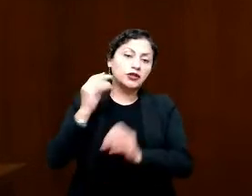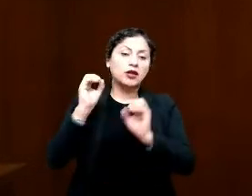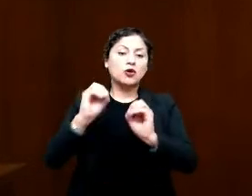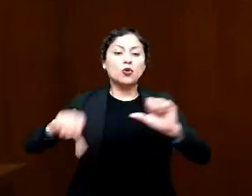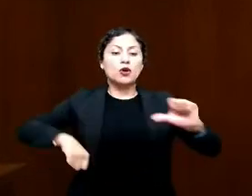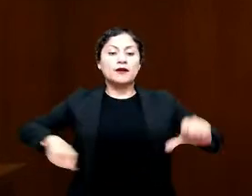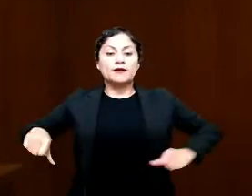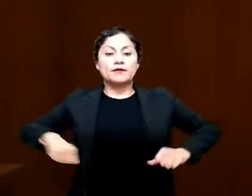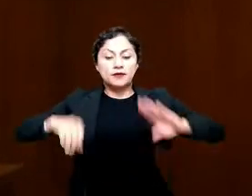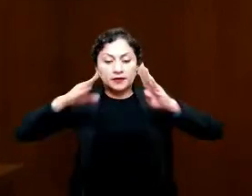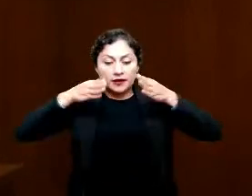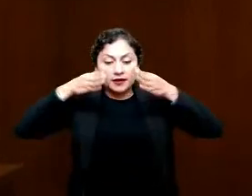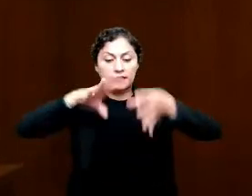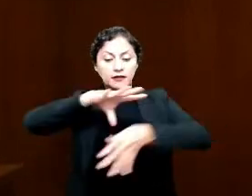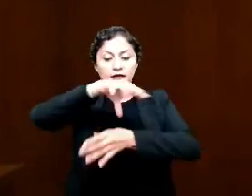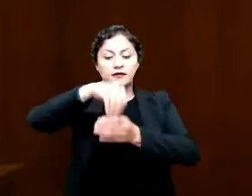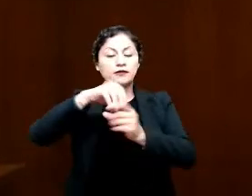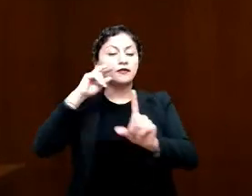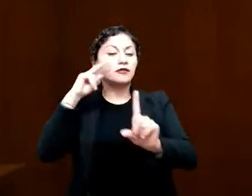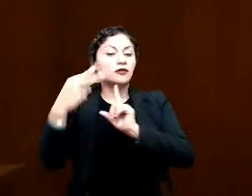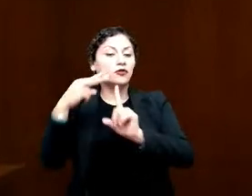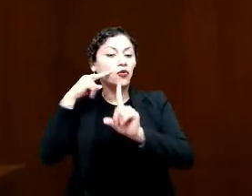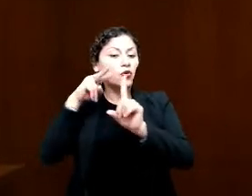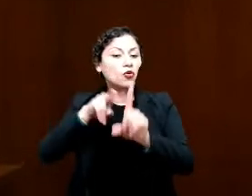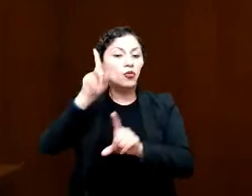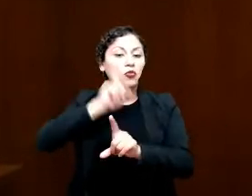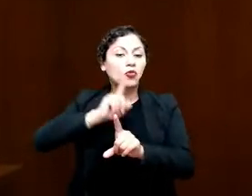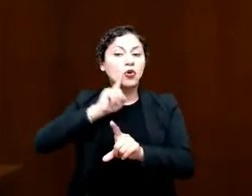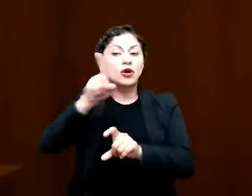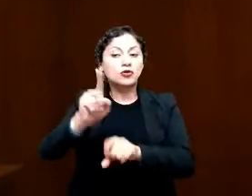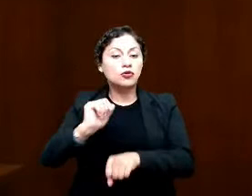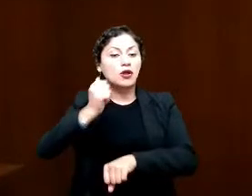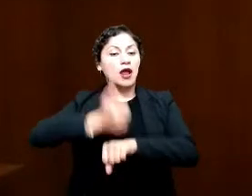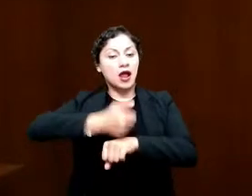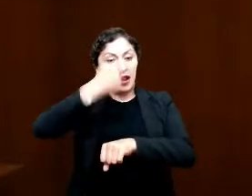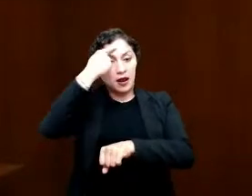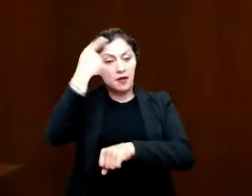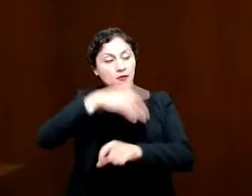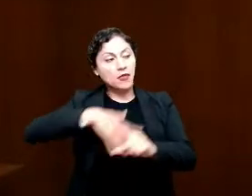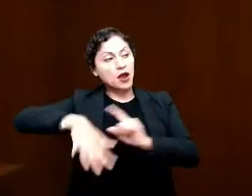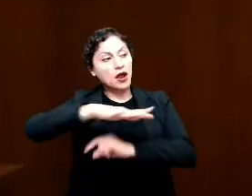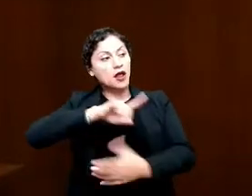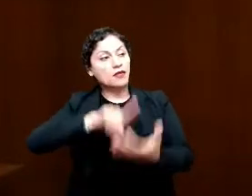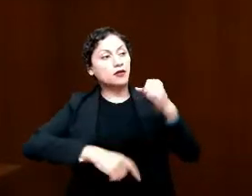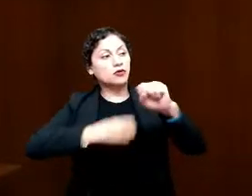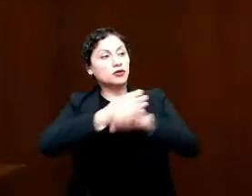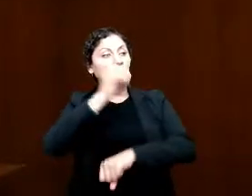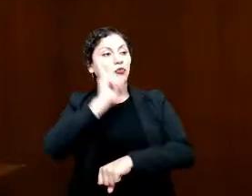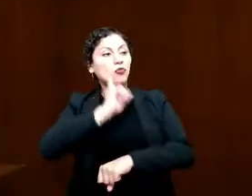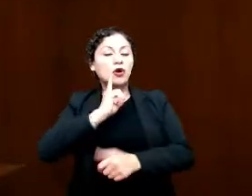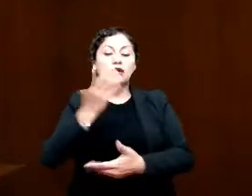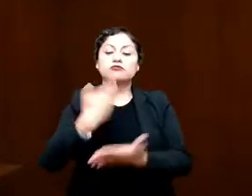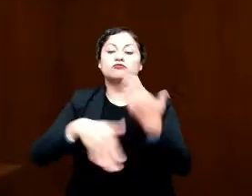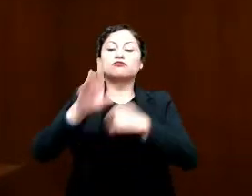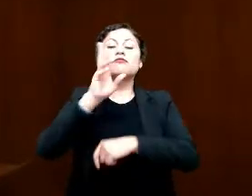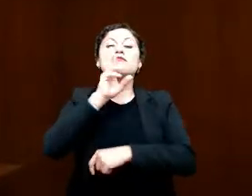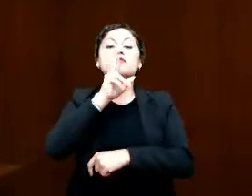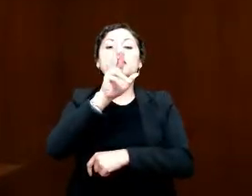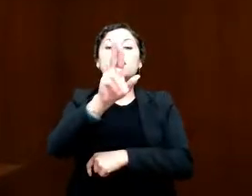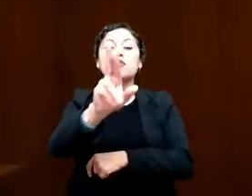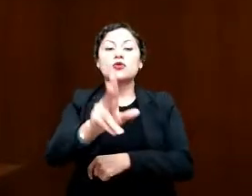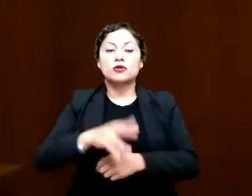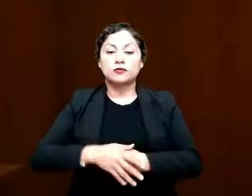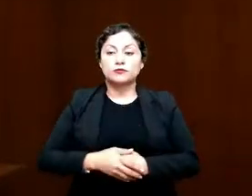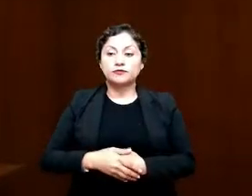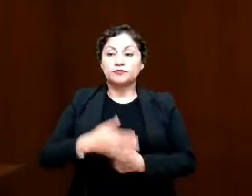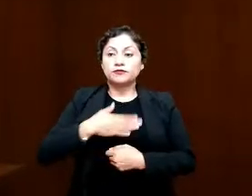perspectiva de género se han implementado para mejorar las condiciones de vida de las mujeres mexiquenses? Y cierro diciendo, porque todavía tengo